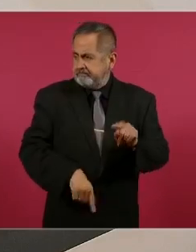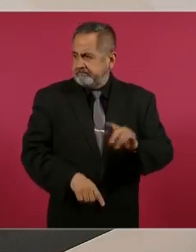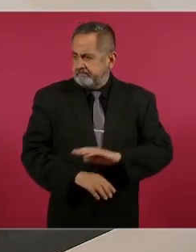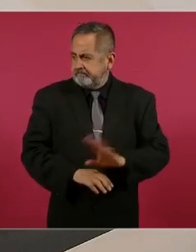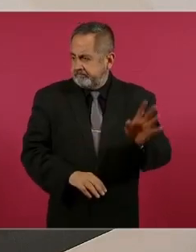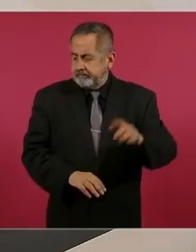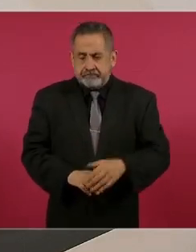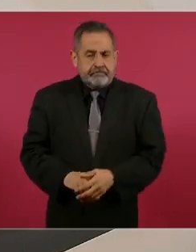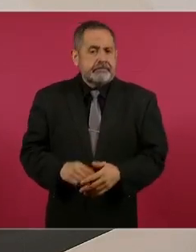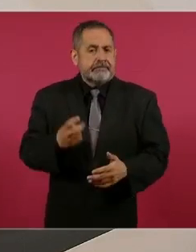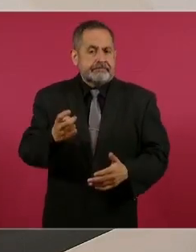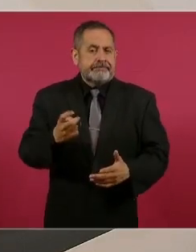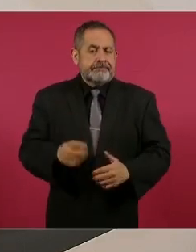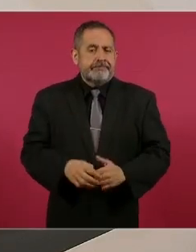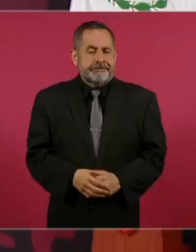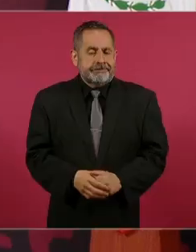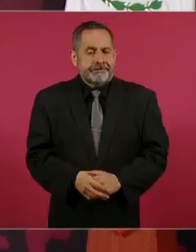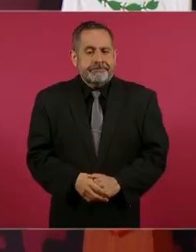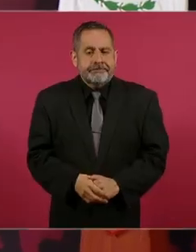Entonces, sobre